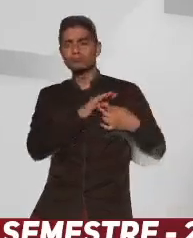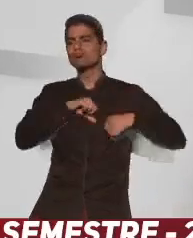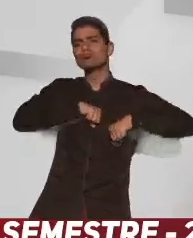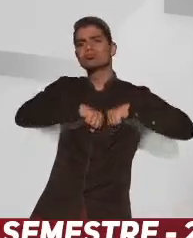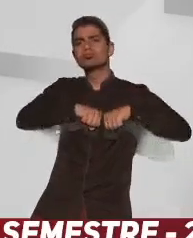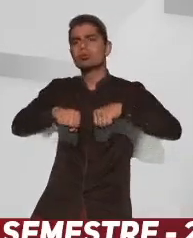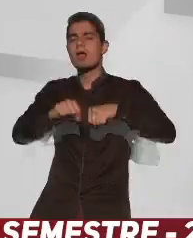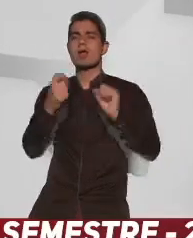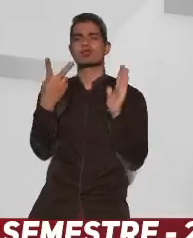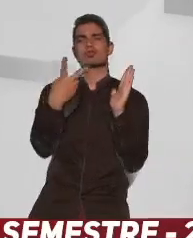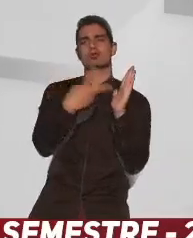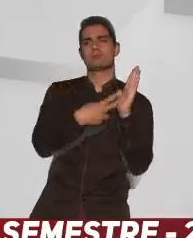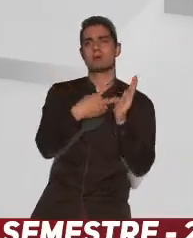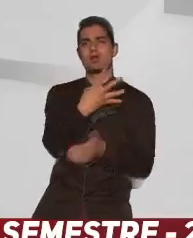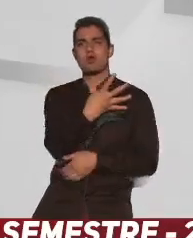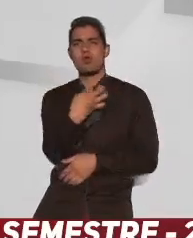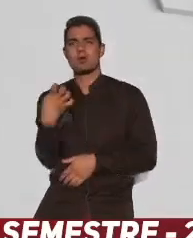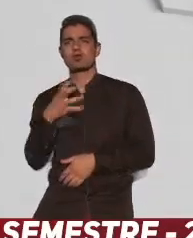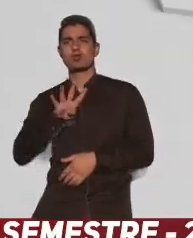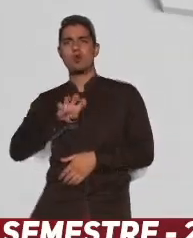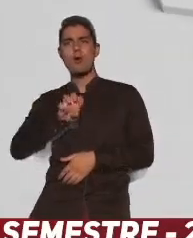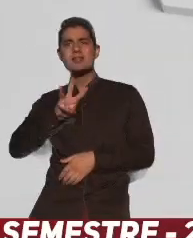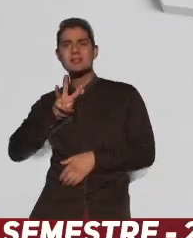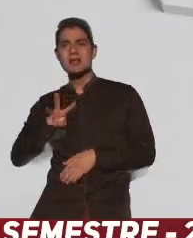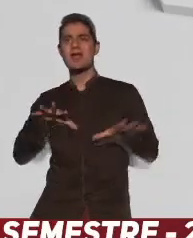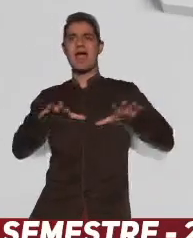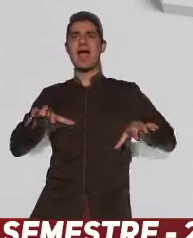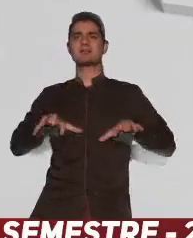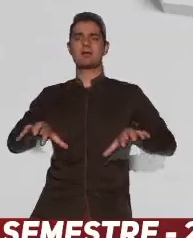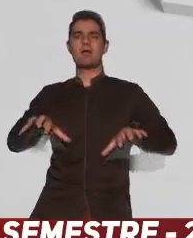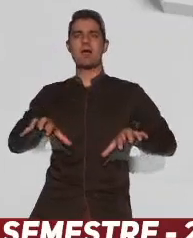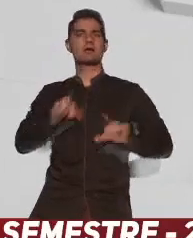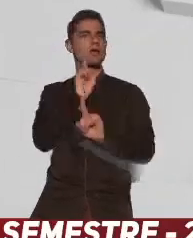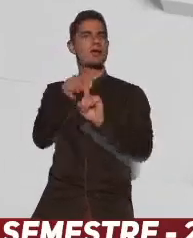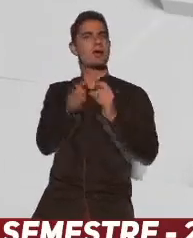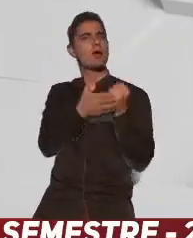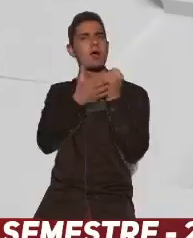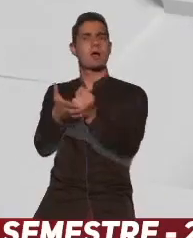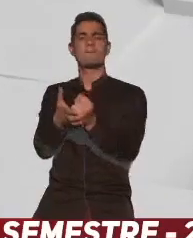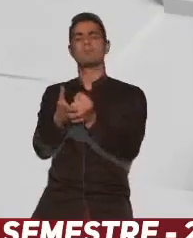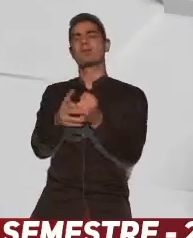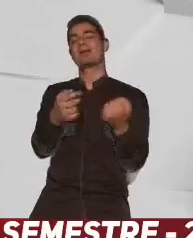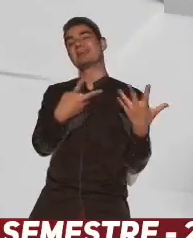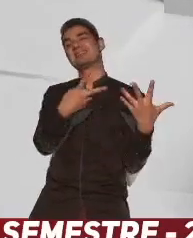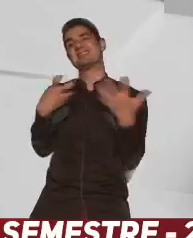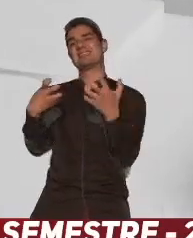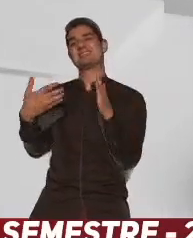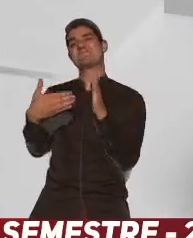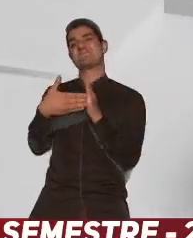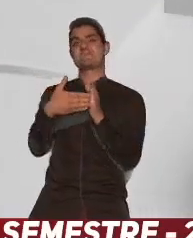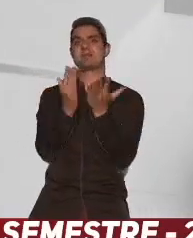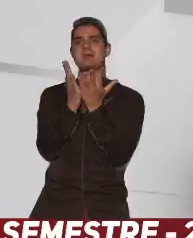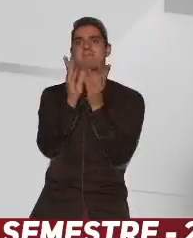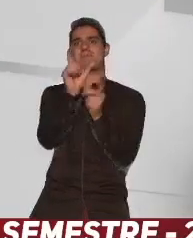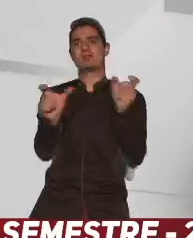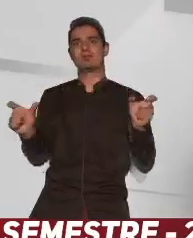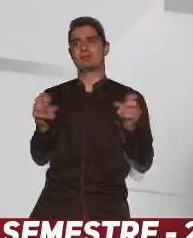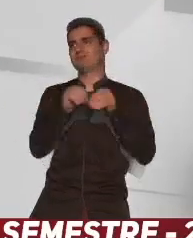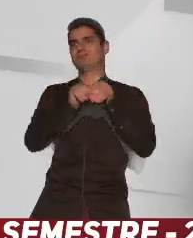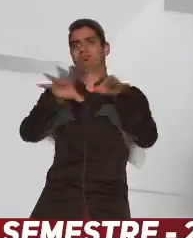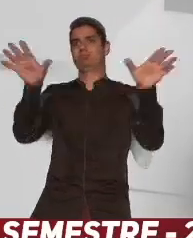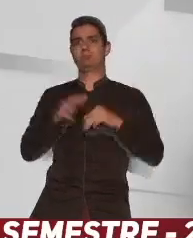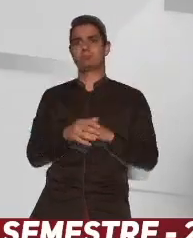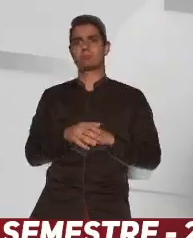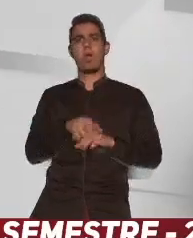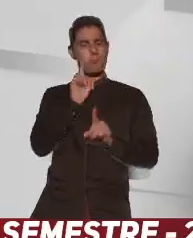2.493 actividades beneficiando a más de 788.000 habitantes. En este trabajo titánico de nuestros militares desde la acción